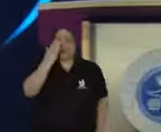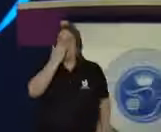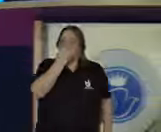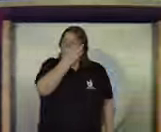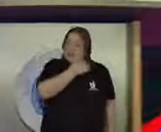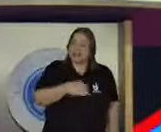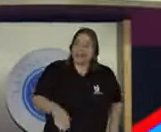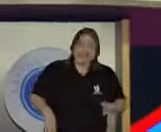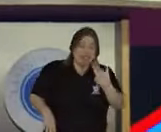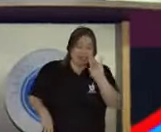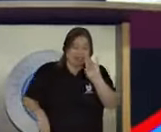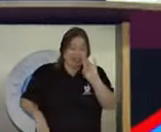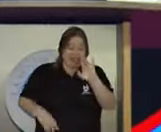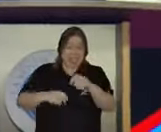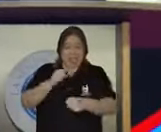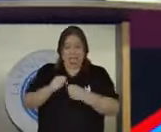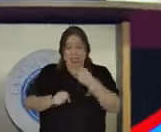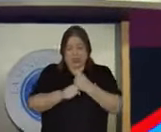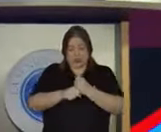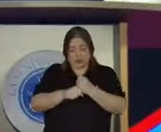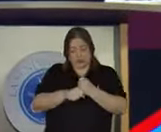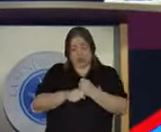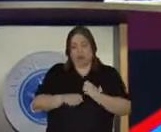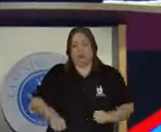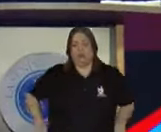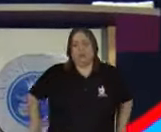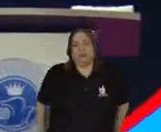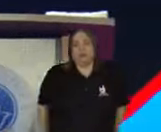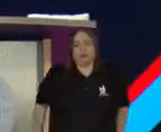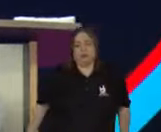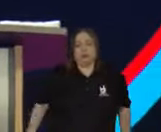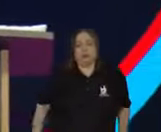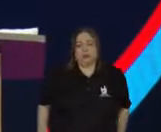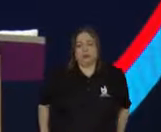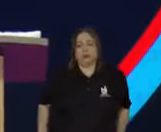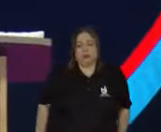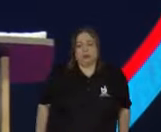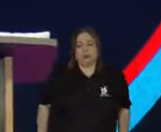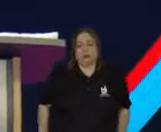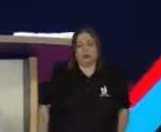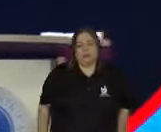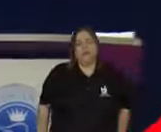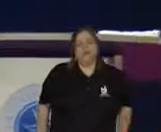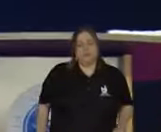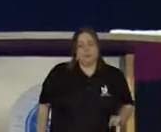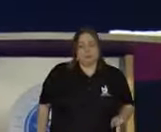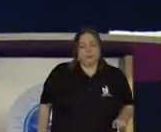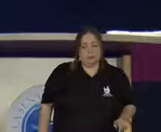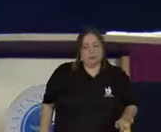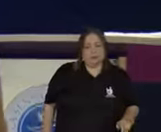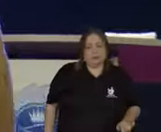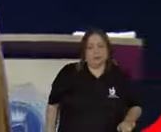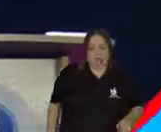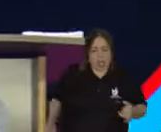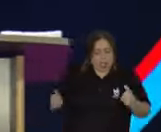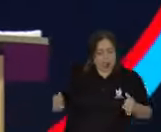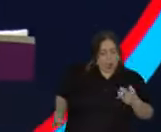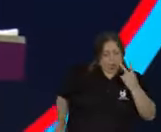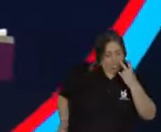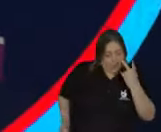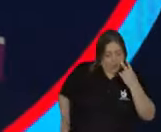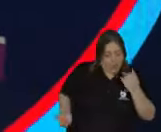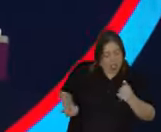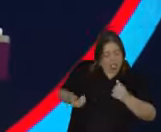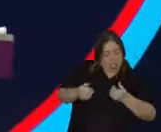de 7 años, en el cielo dijeron, yo creo que vamos a ver cómo funciona